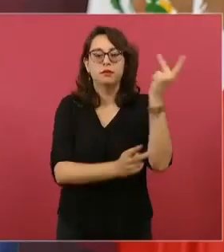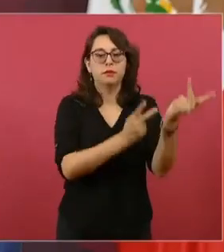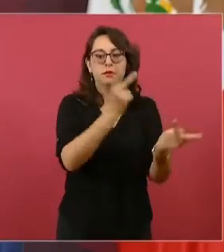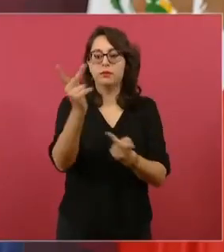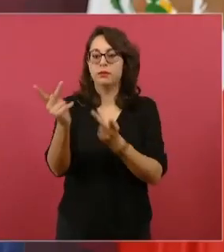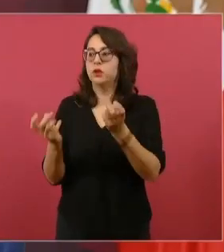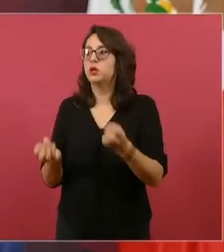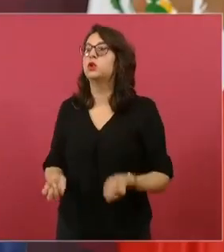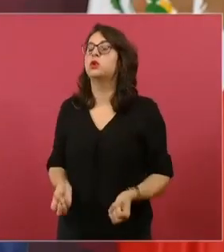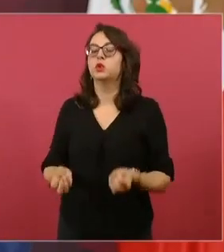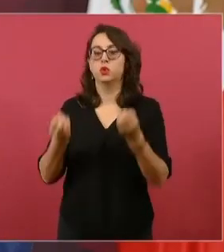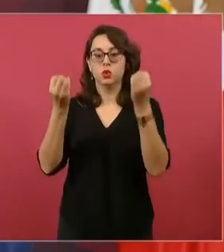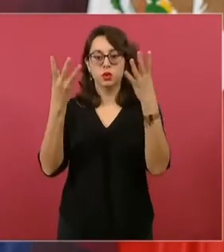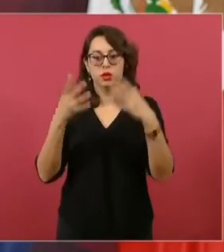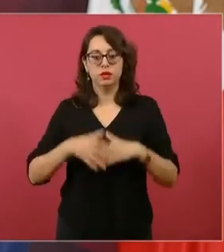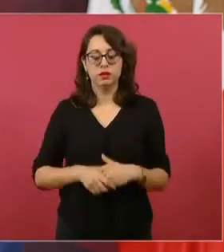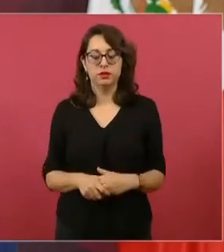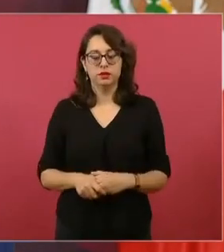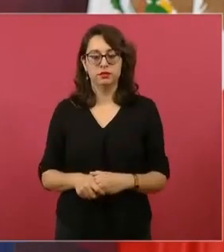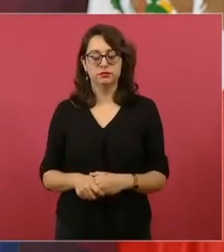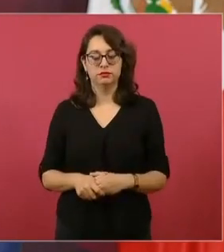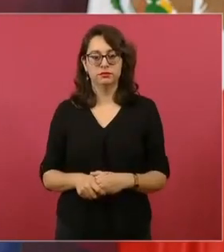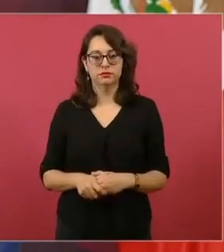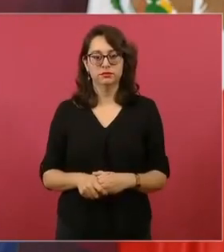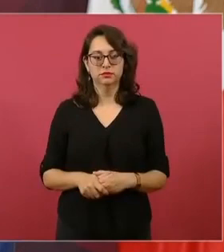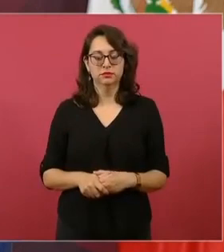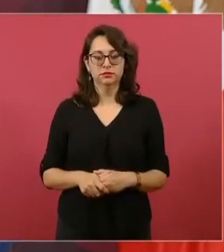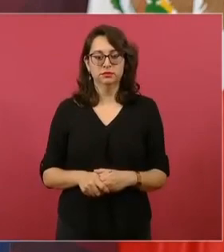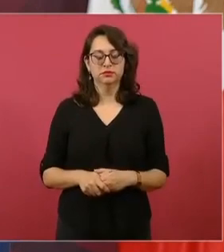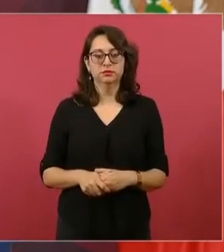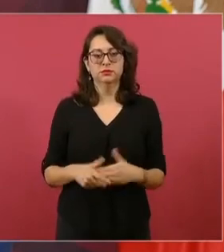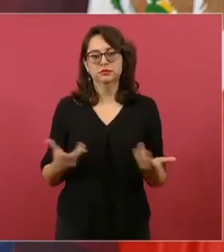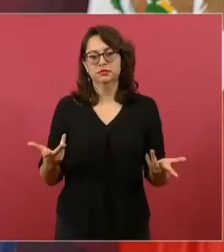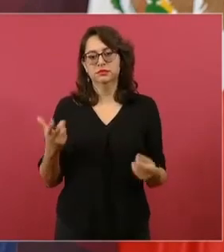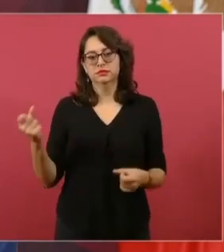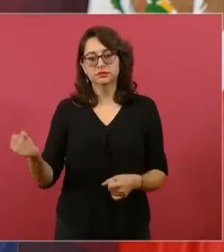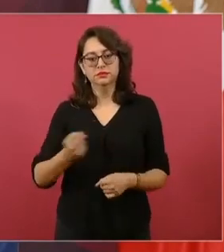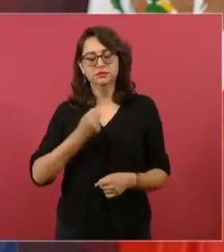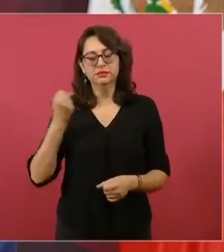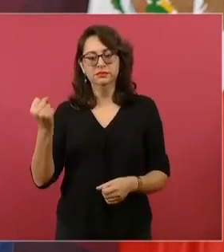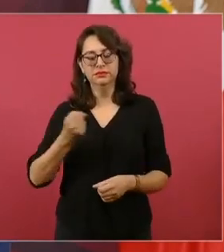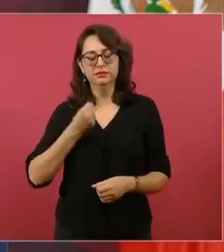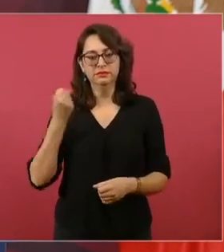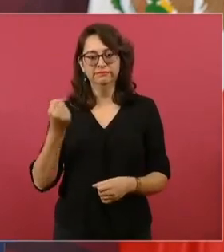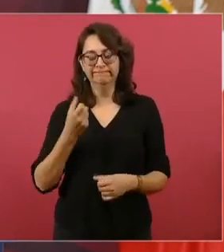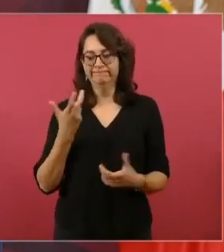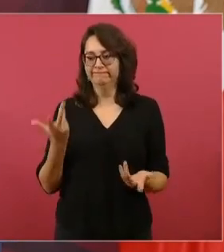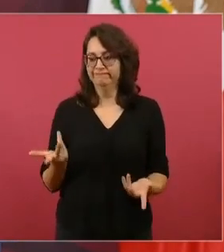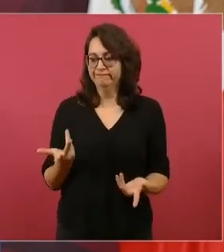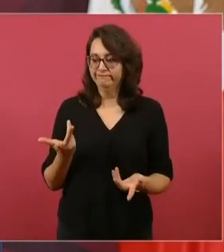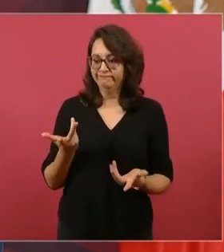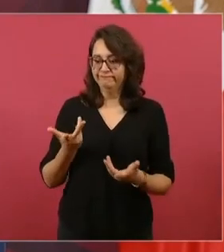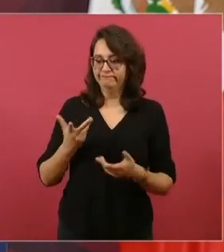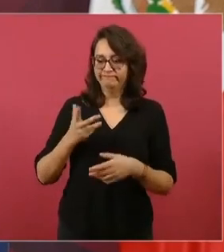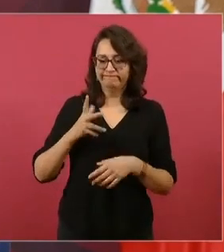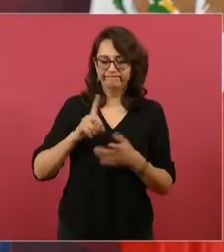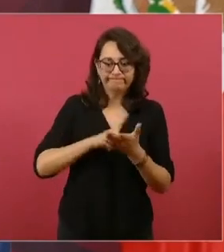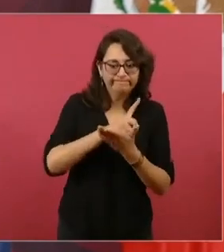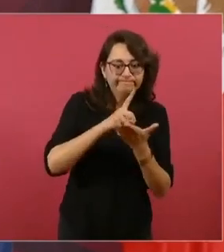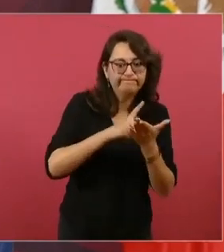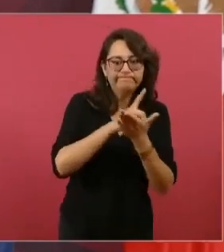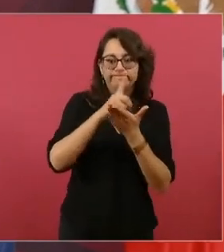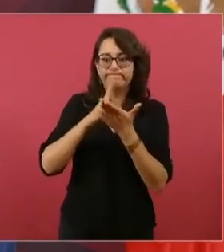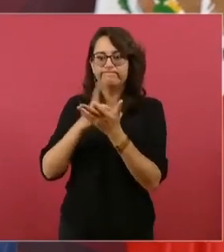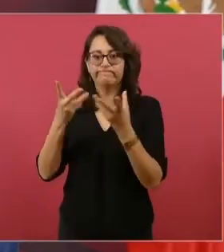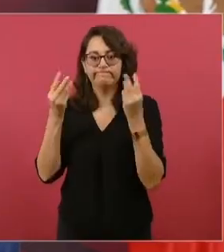Afortunadamente no tenemos mucho consumo, pero es por lo que menciono,